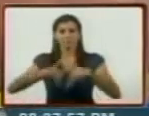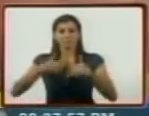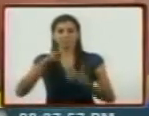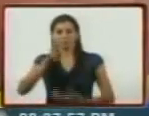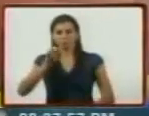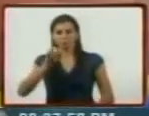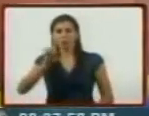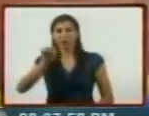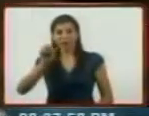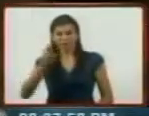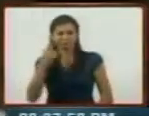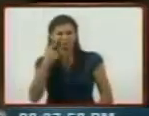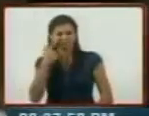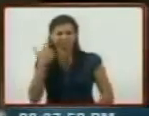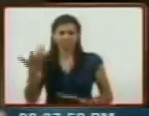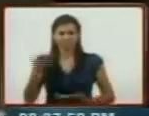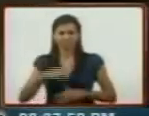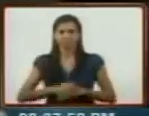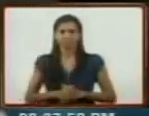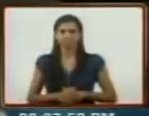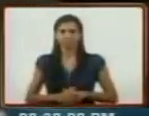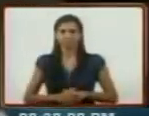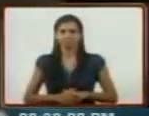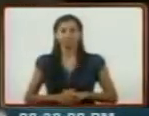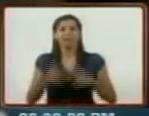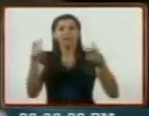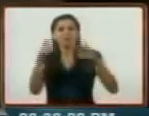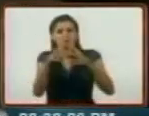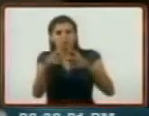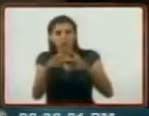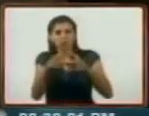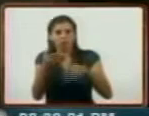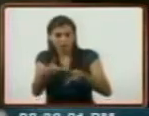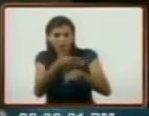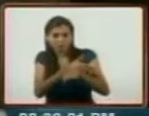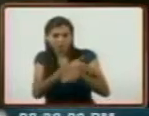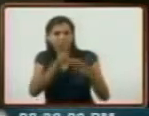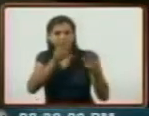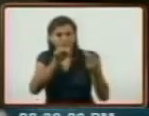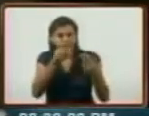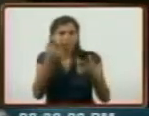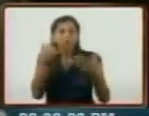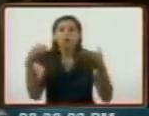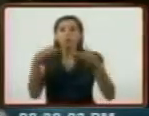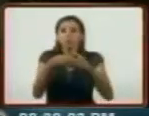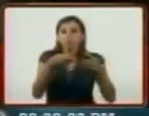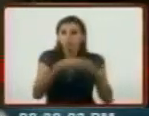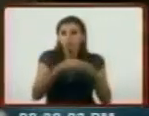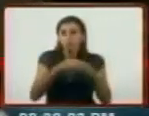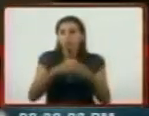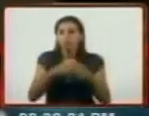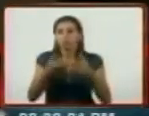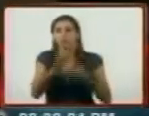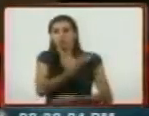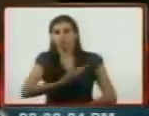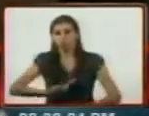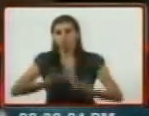Veamos. Dentro de todas las reuniones que hemos sostenido con los grupos empresariales del